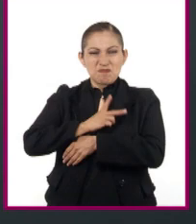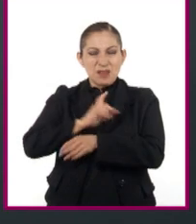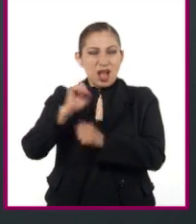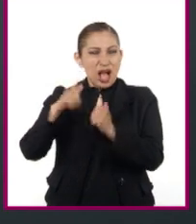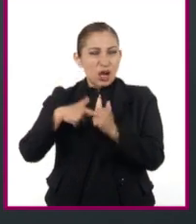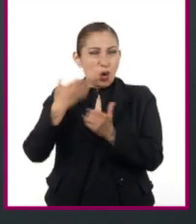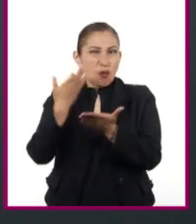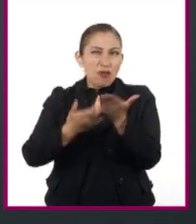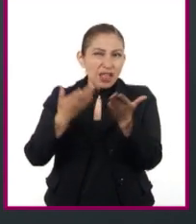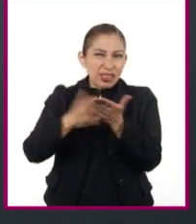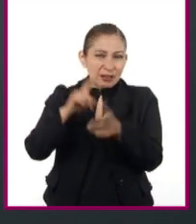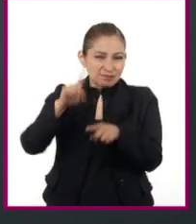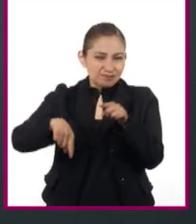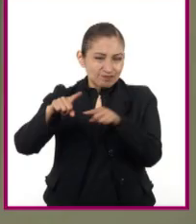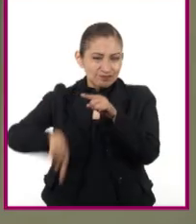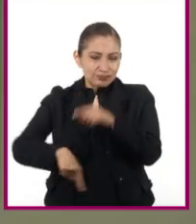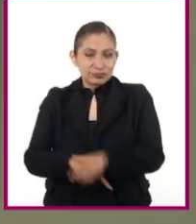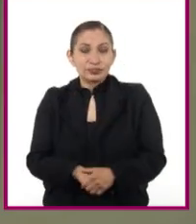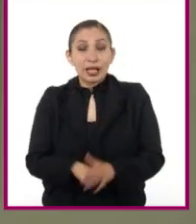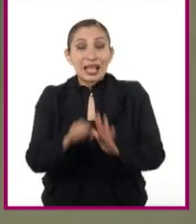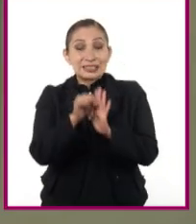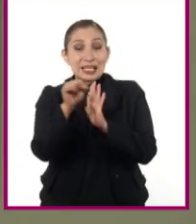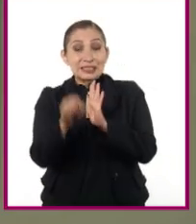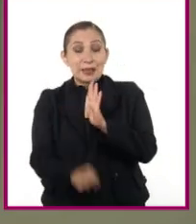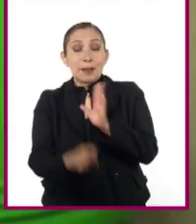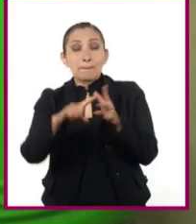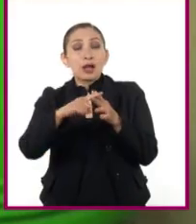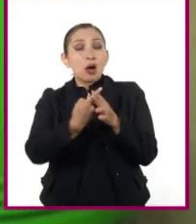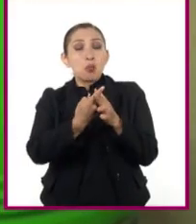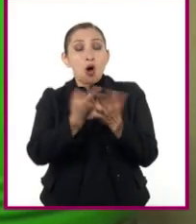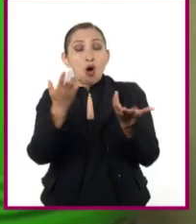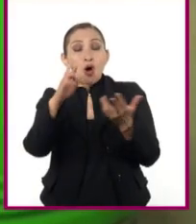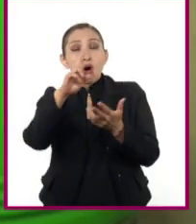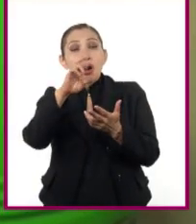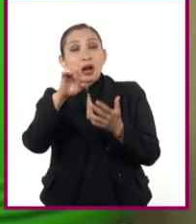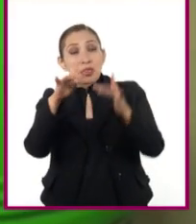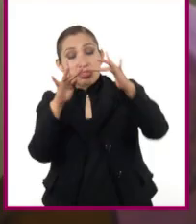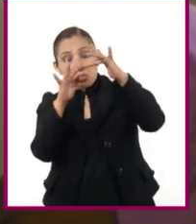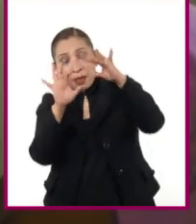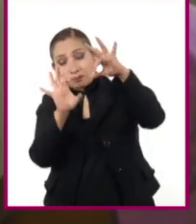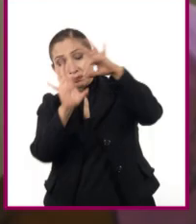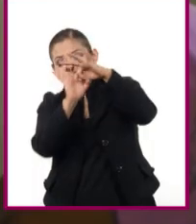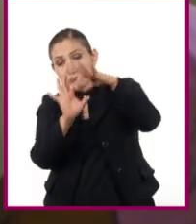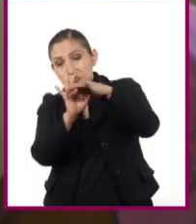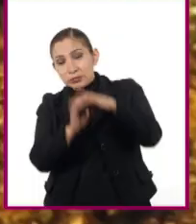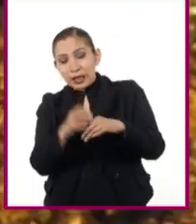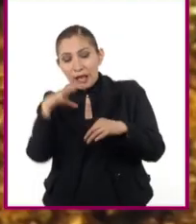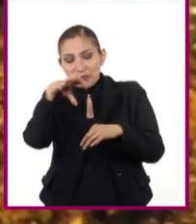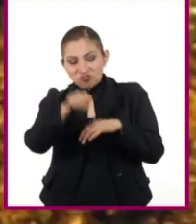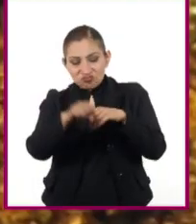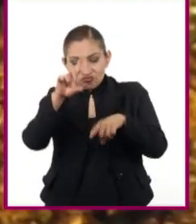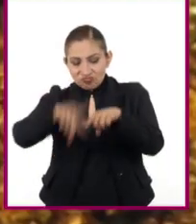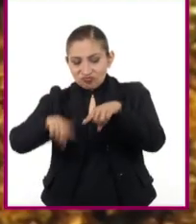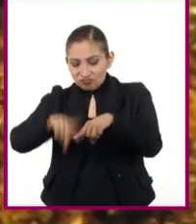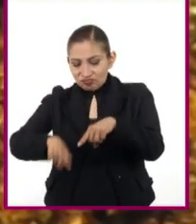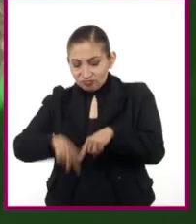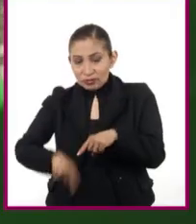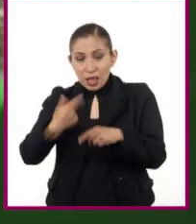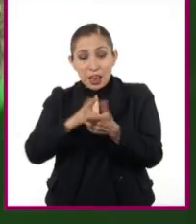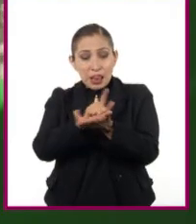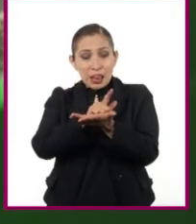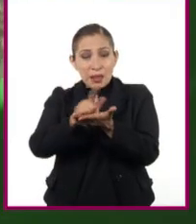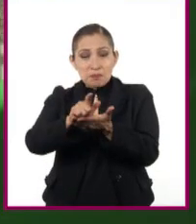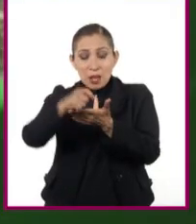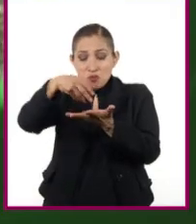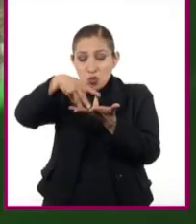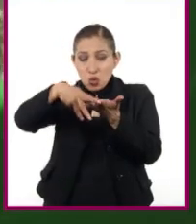microorganismos restantes. El sistema opera como una red biológica invisible que atrapa los contaminantes y permite el tránsito